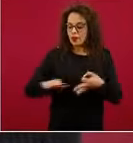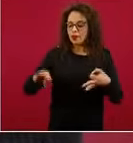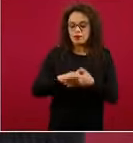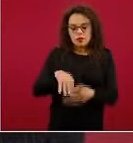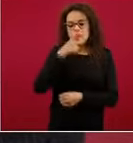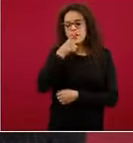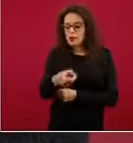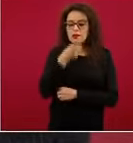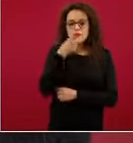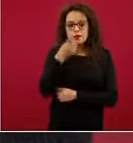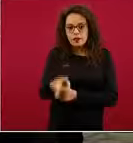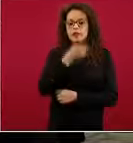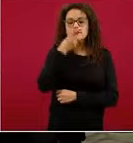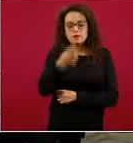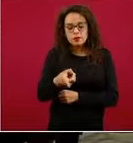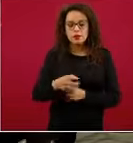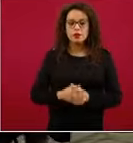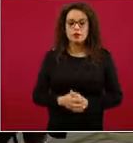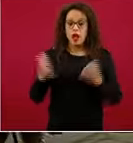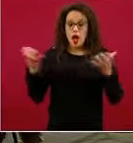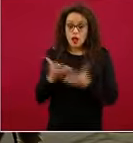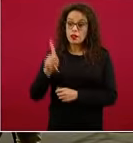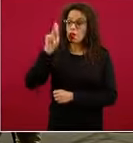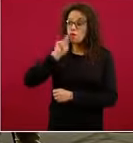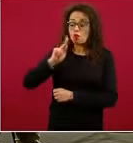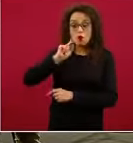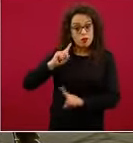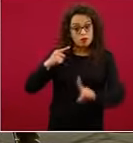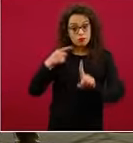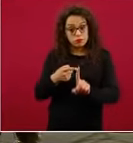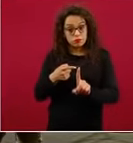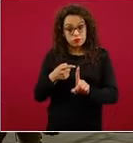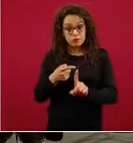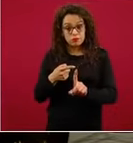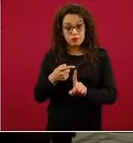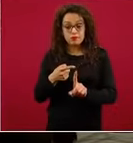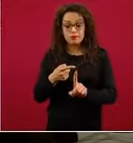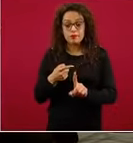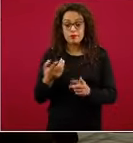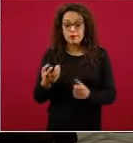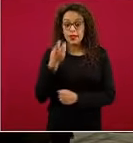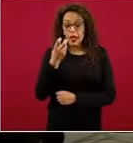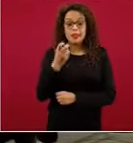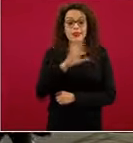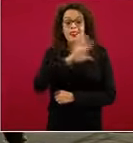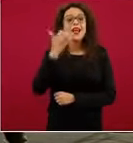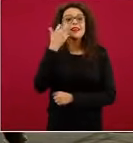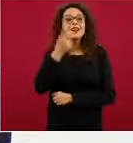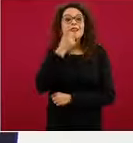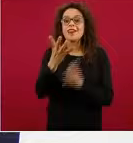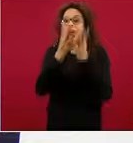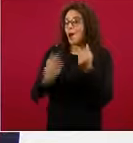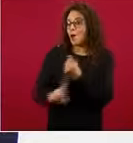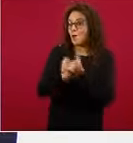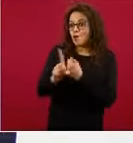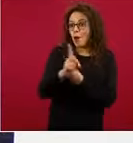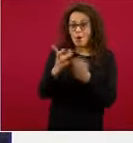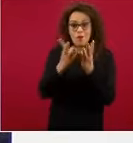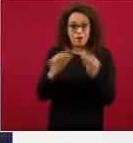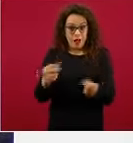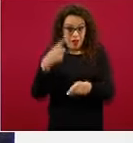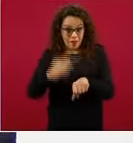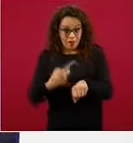vez, que la realización de pruebas en sí misma no es lo que va a resolver el problema, sino el hecho de que exista